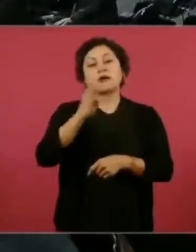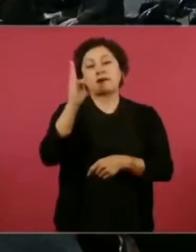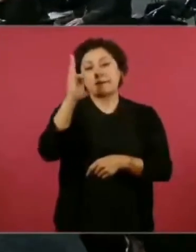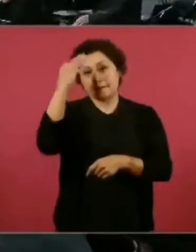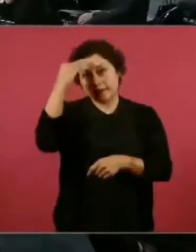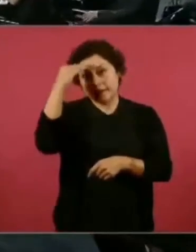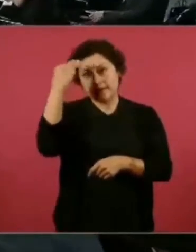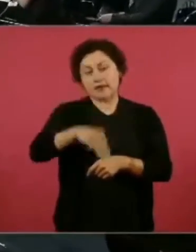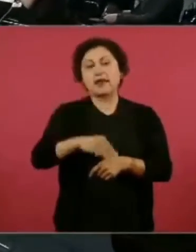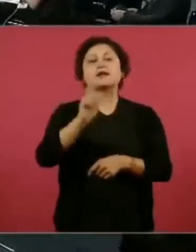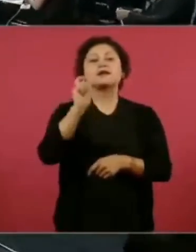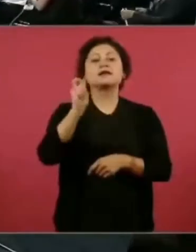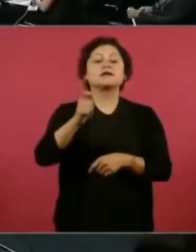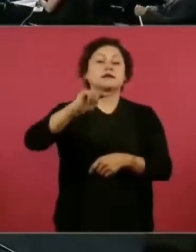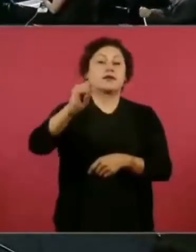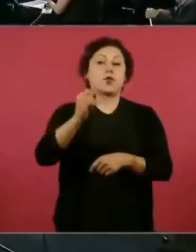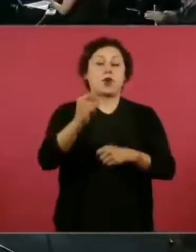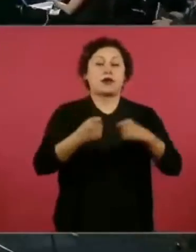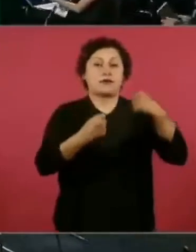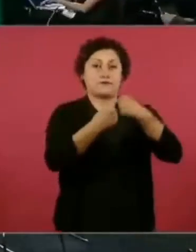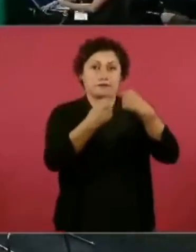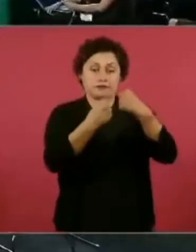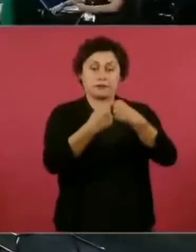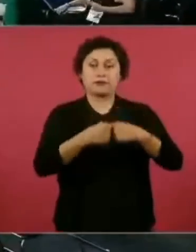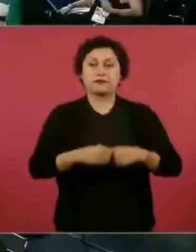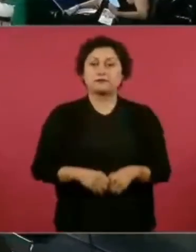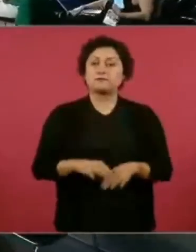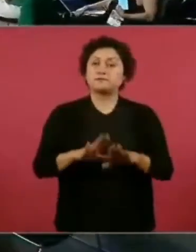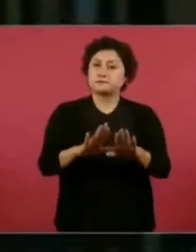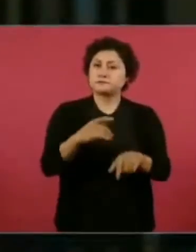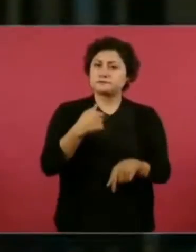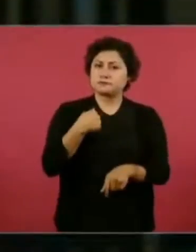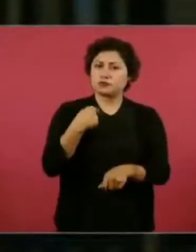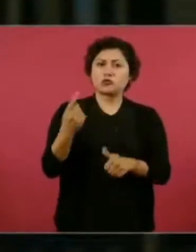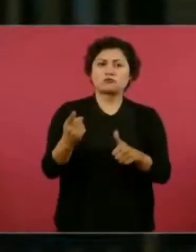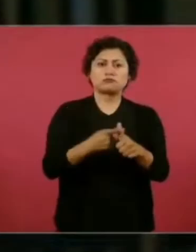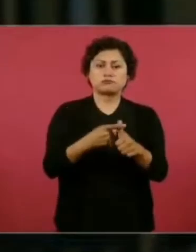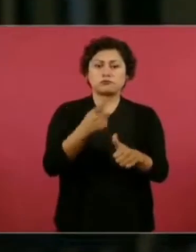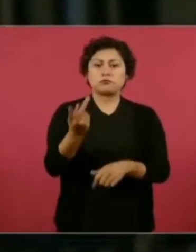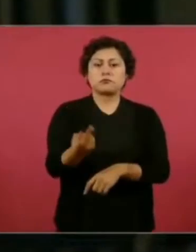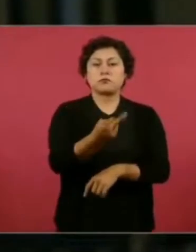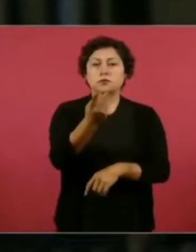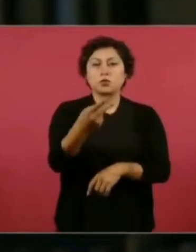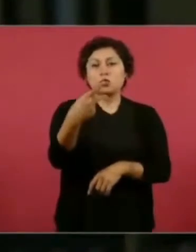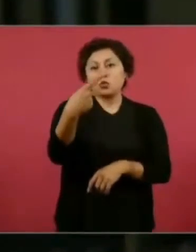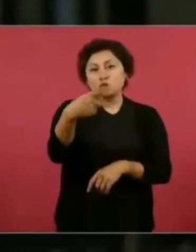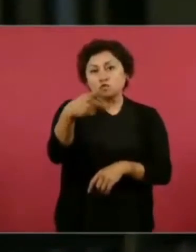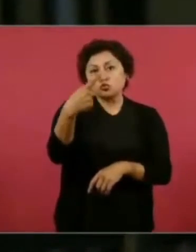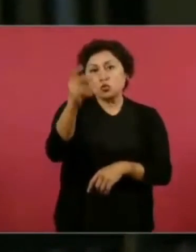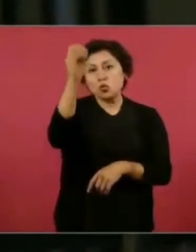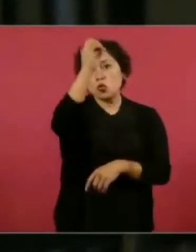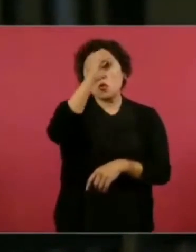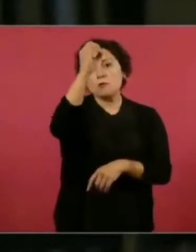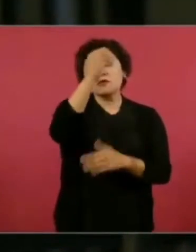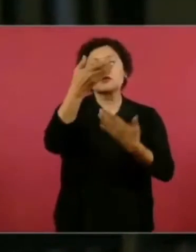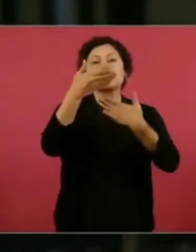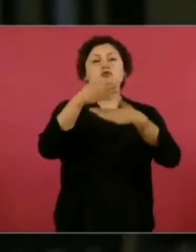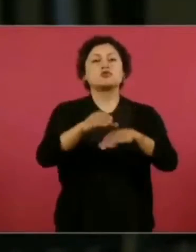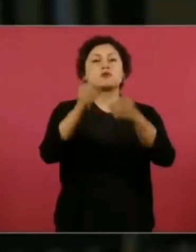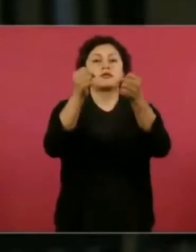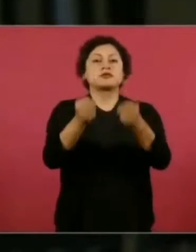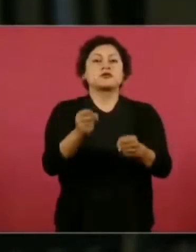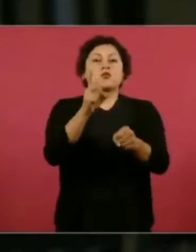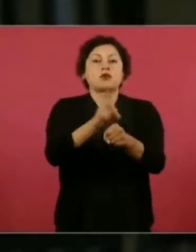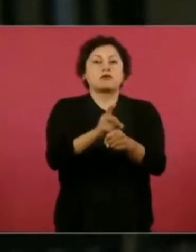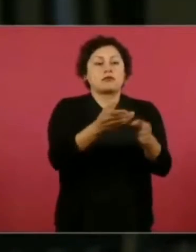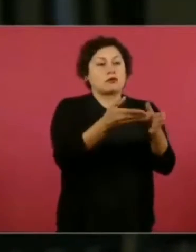Tijuana. Presidente, pues en un primer término yo le preguntaría, ¿cuál es su balance en seguridad durante el sexenio? ¿Qué